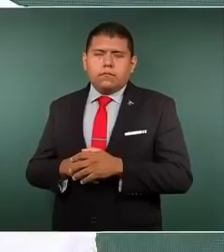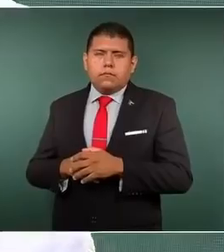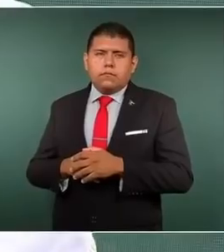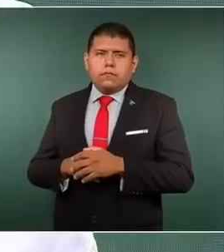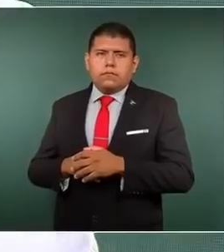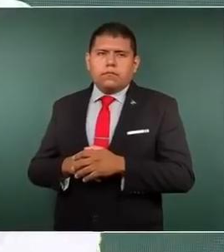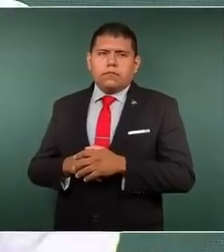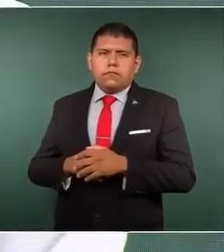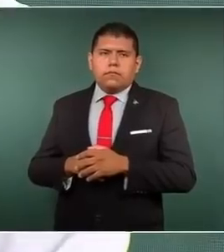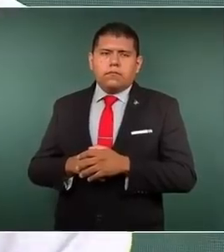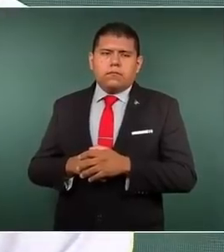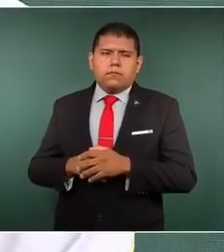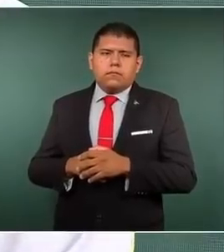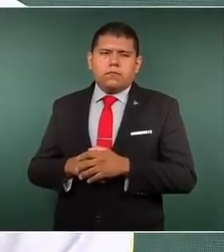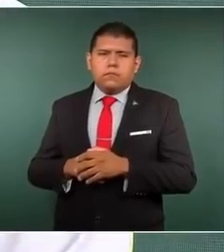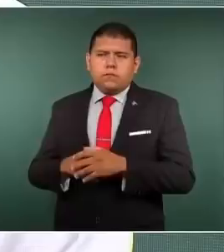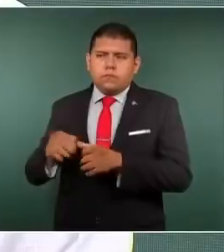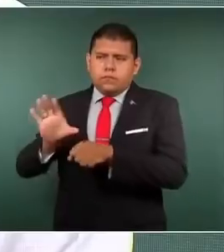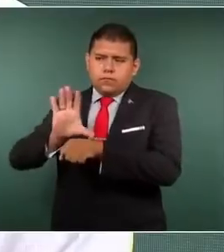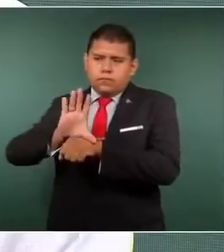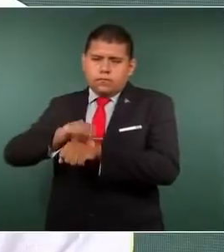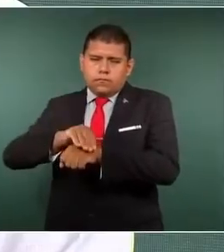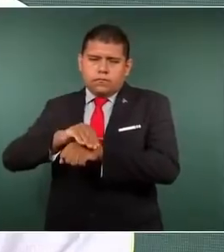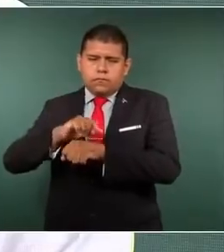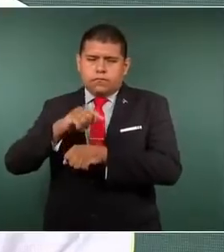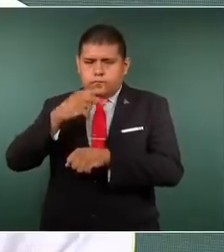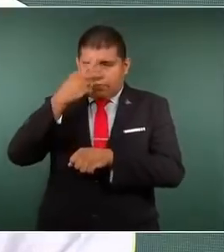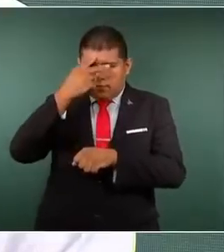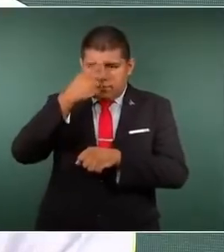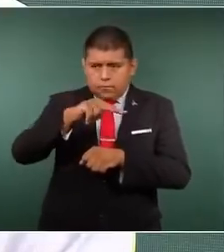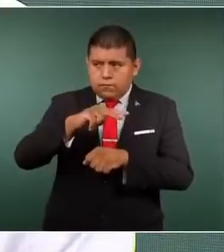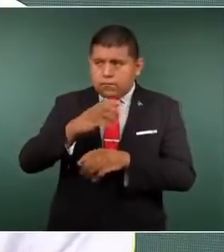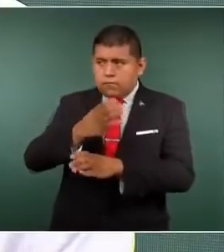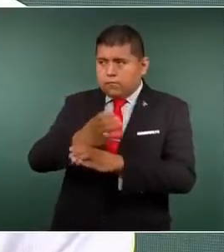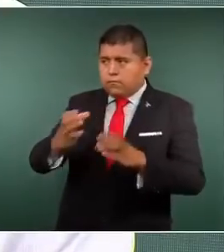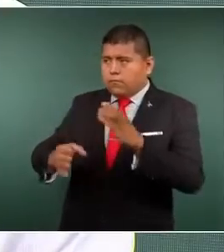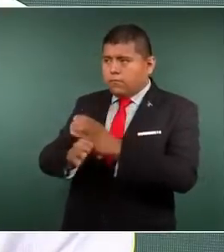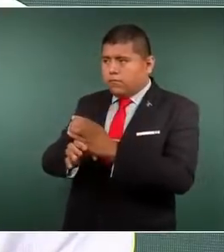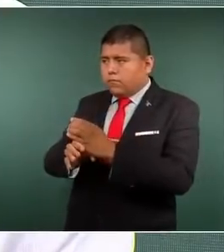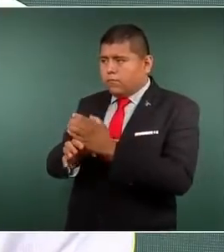permita a méxico recuperar esos bienes